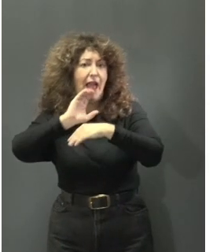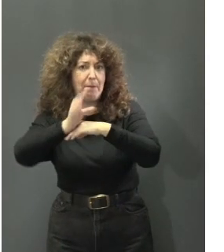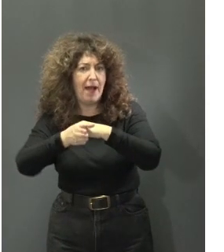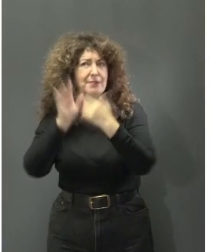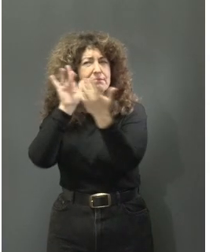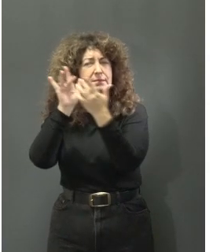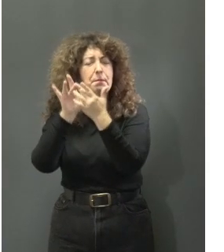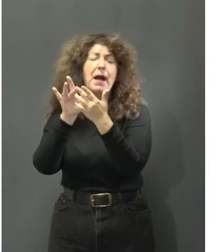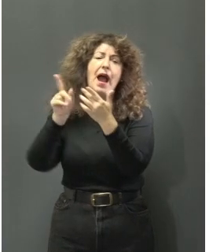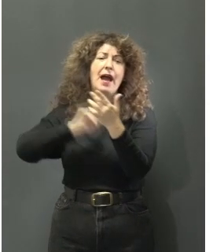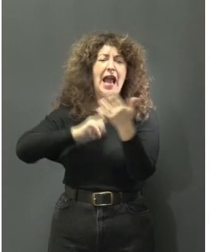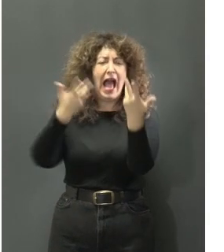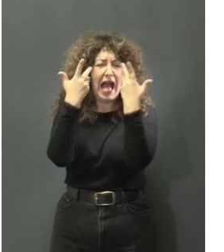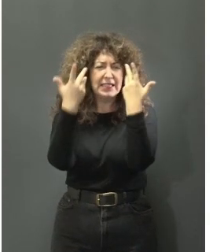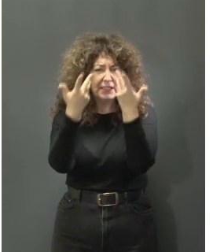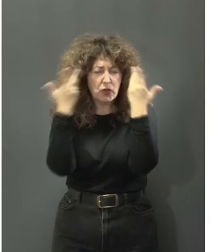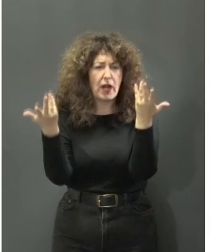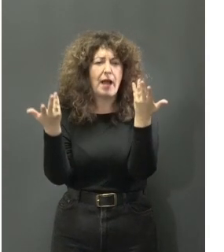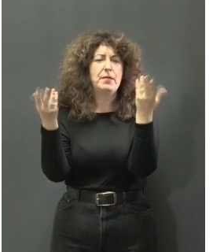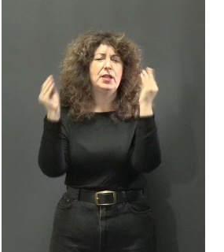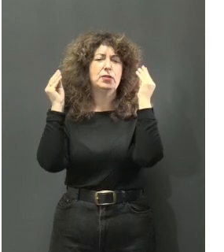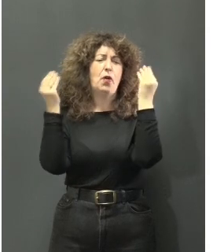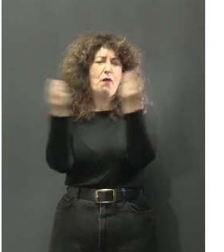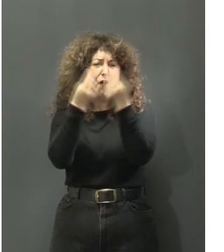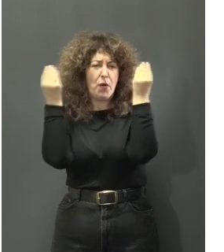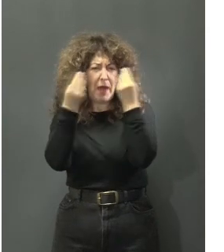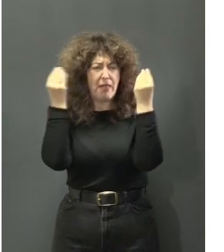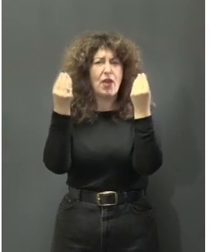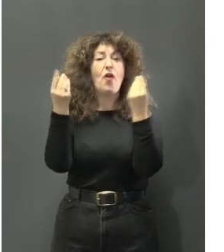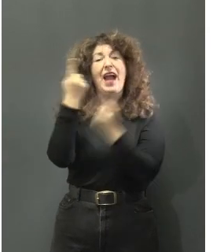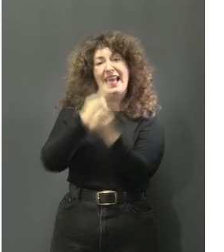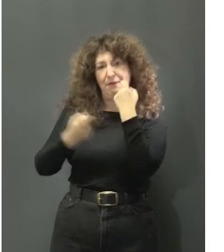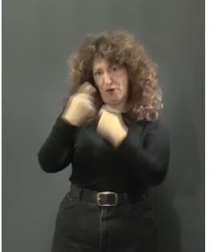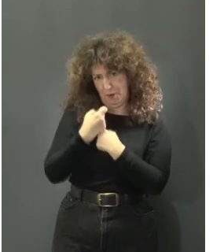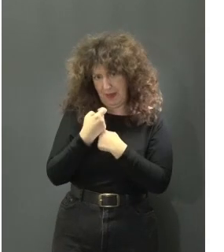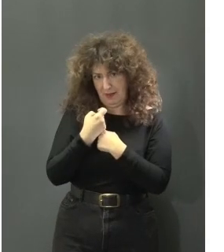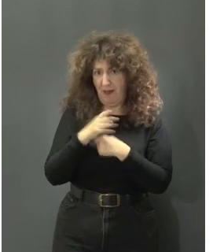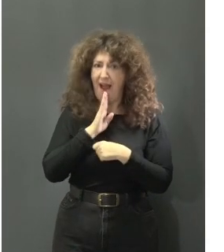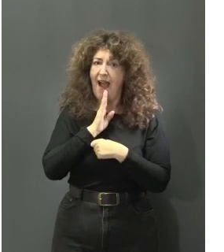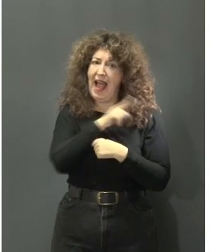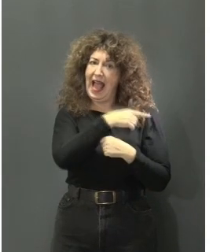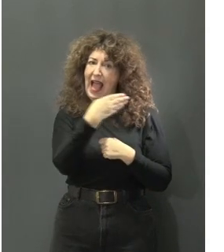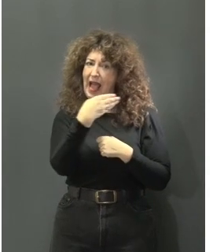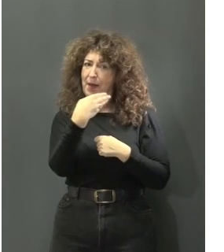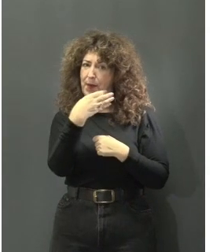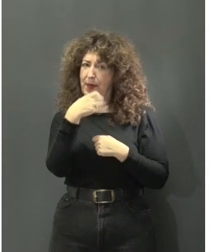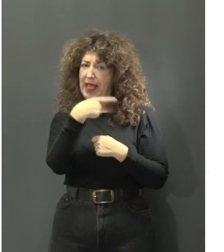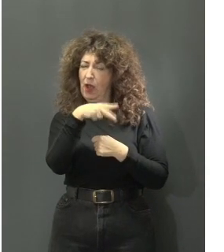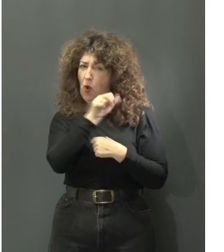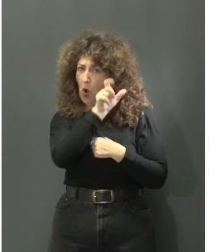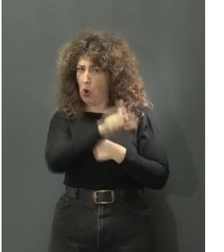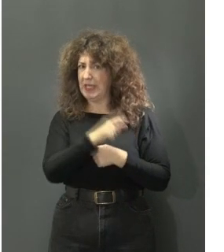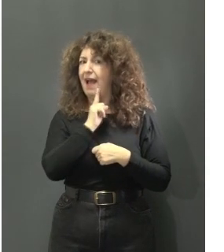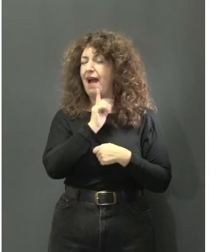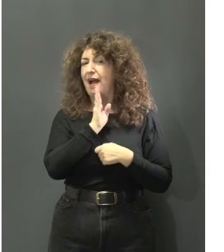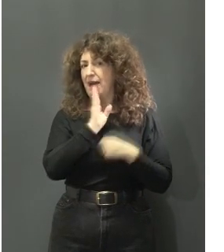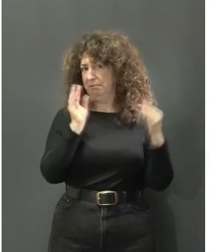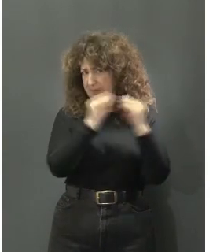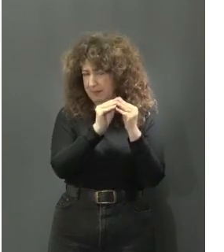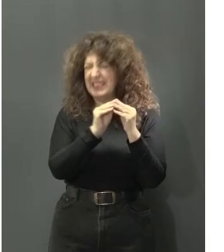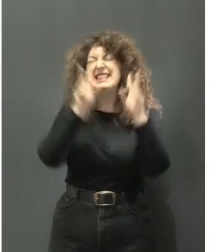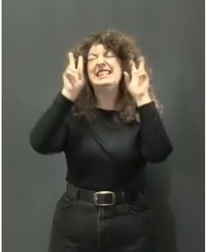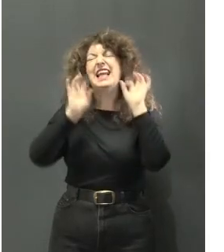pues asesoramiento, formación e información, como decía Begoña, en el tema de accesibilidad cognitiva.